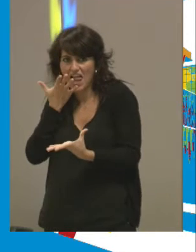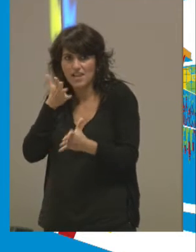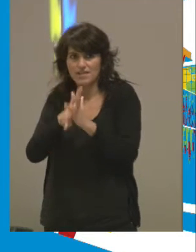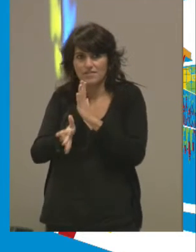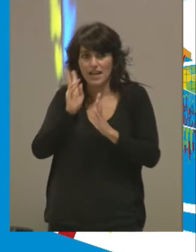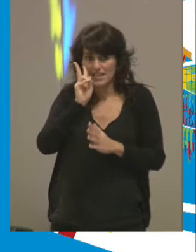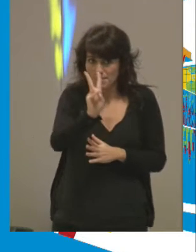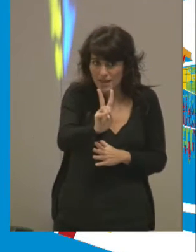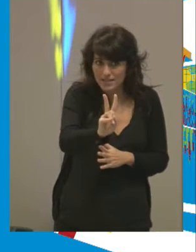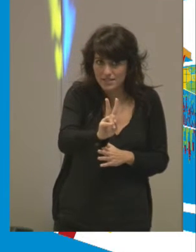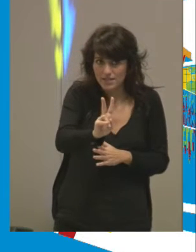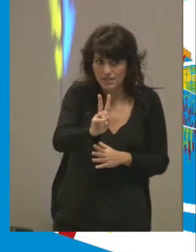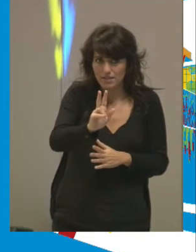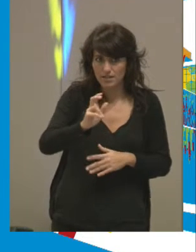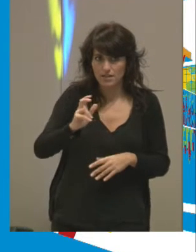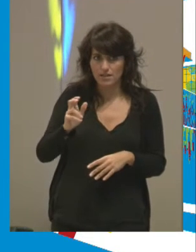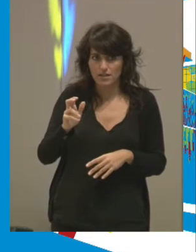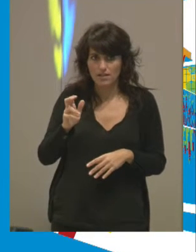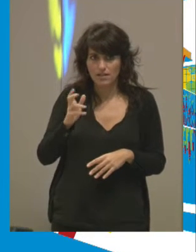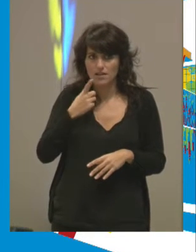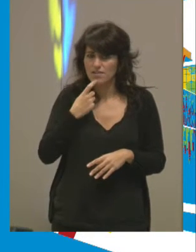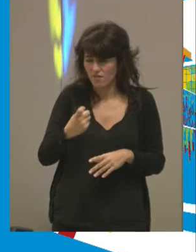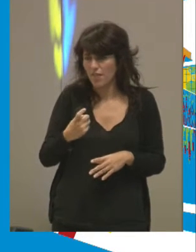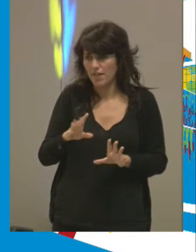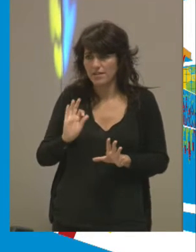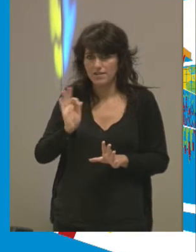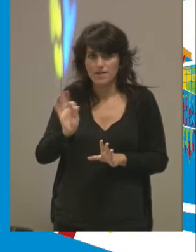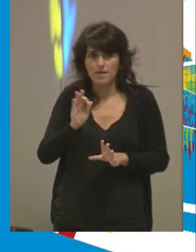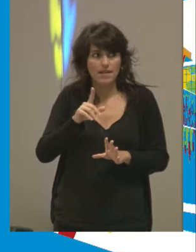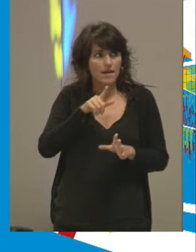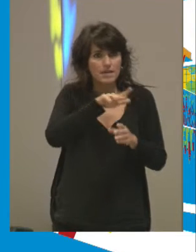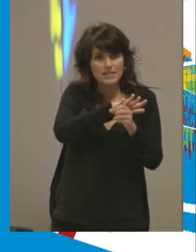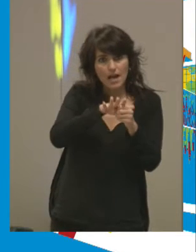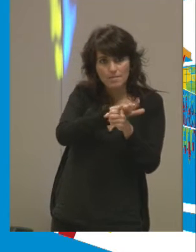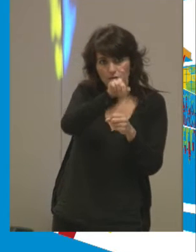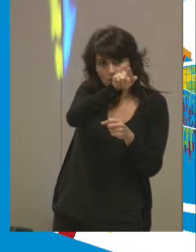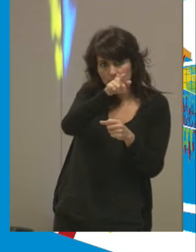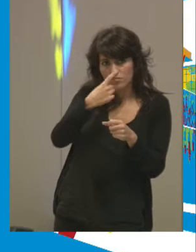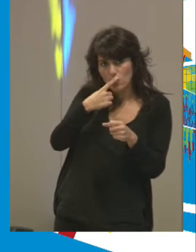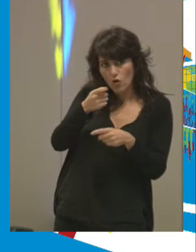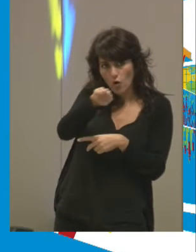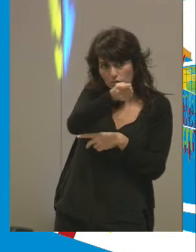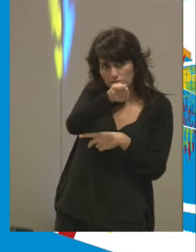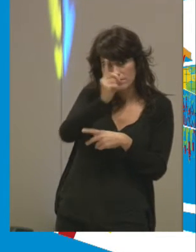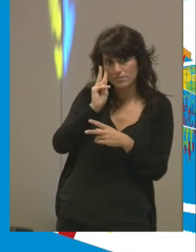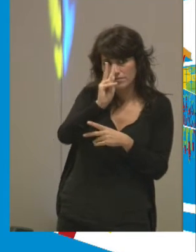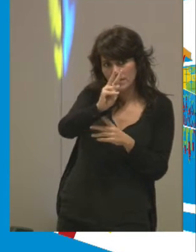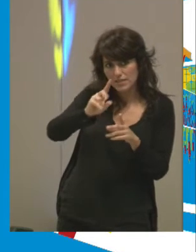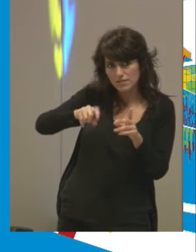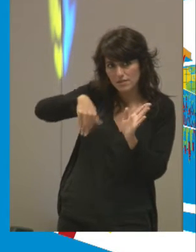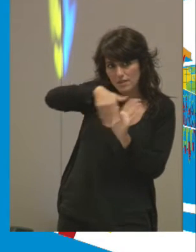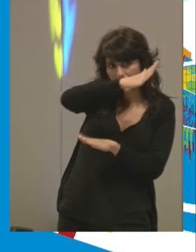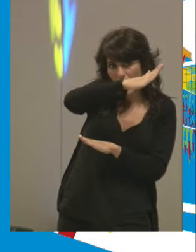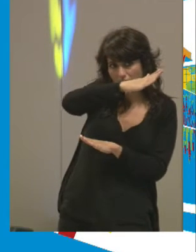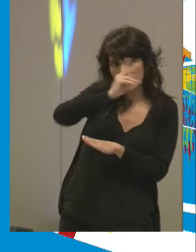que si os fijáis sobre, que es difícil, ya digo, porque sobre este ámbito de aquí, ahí veis que salen una